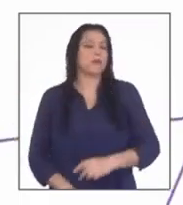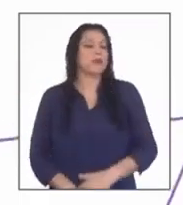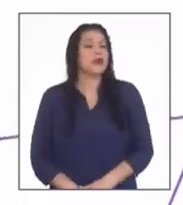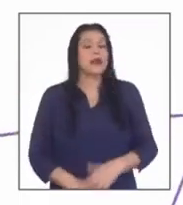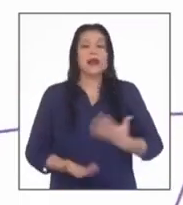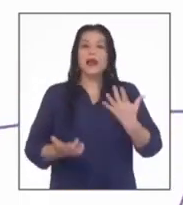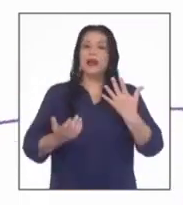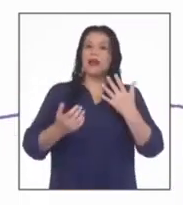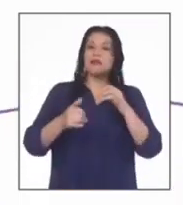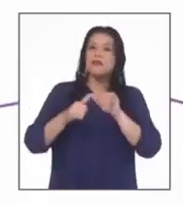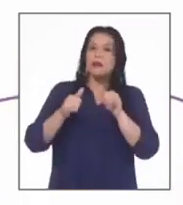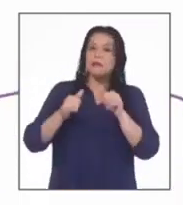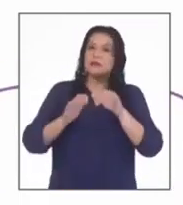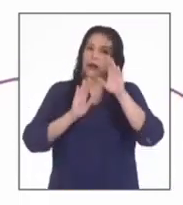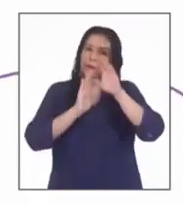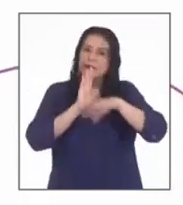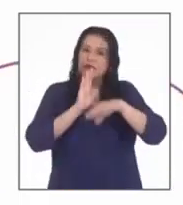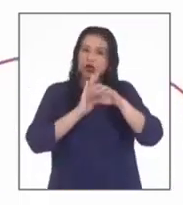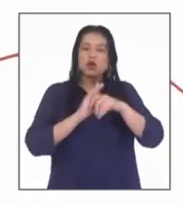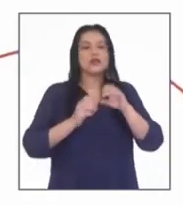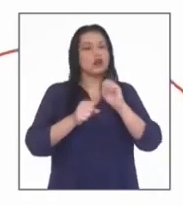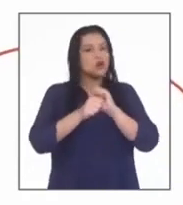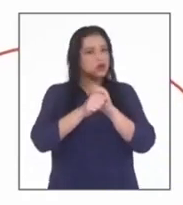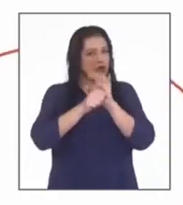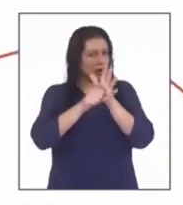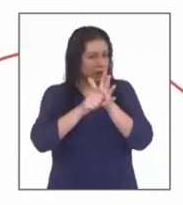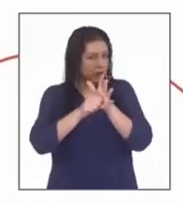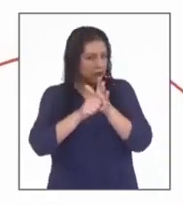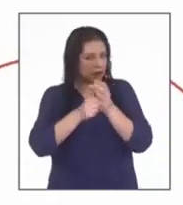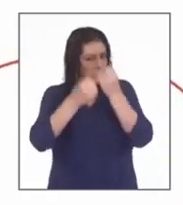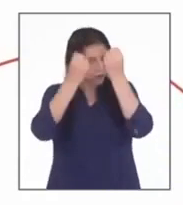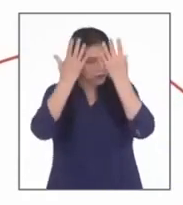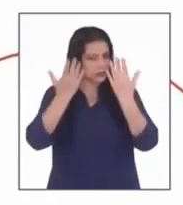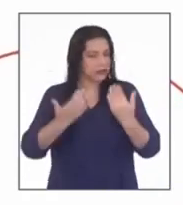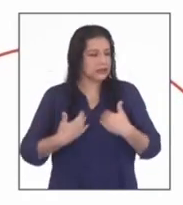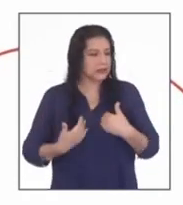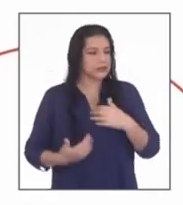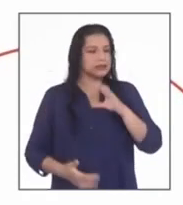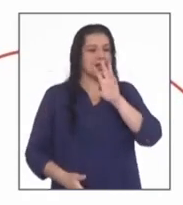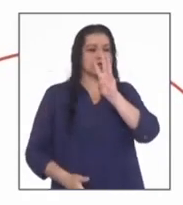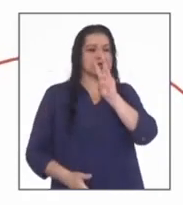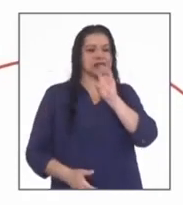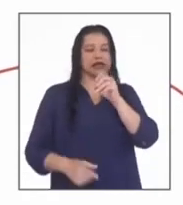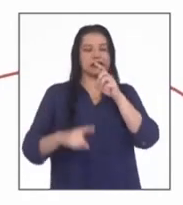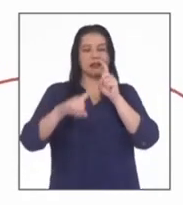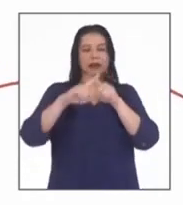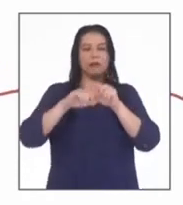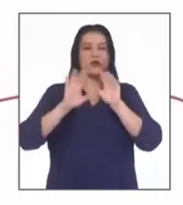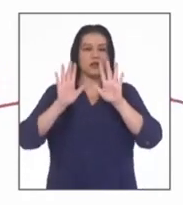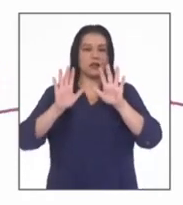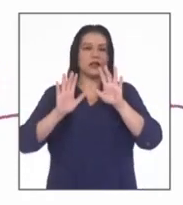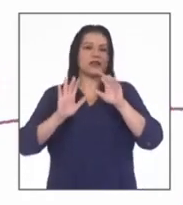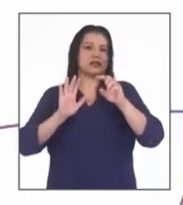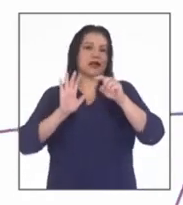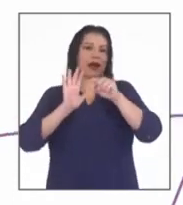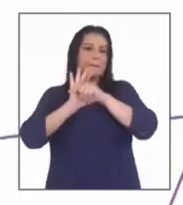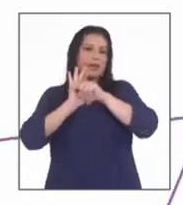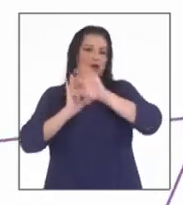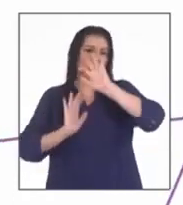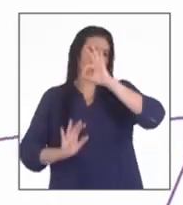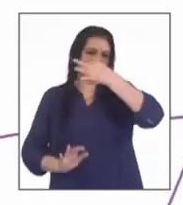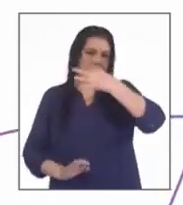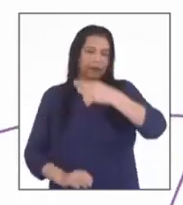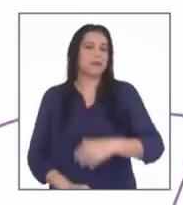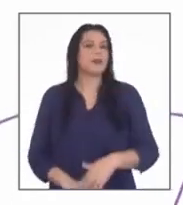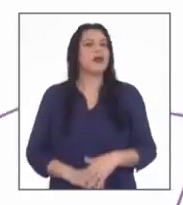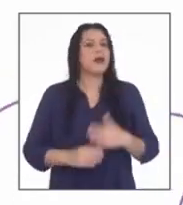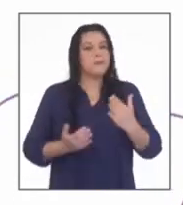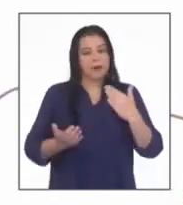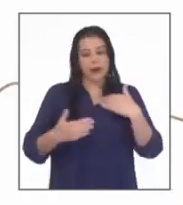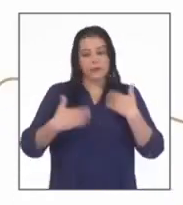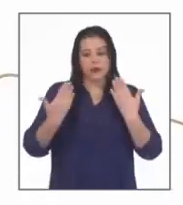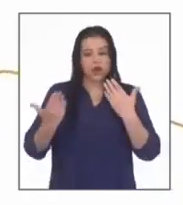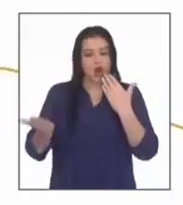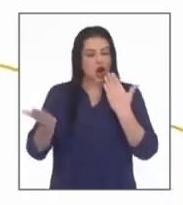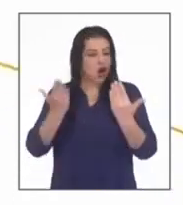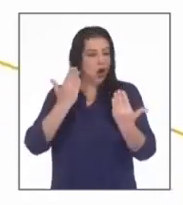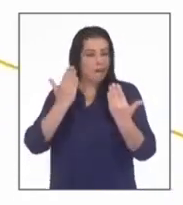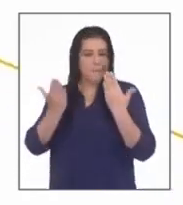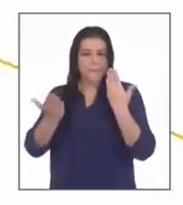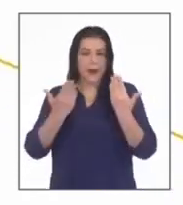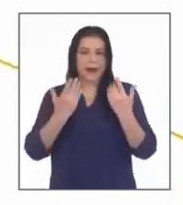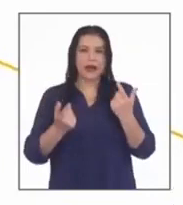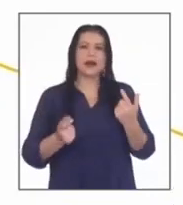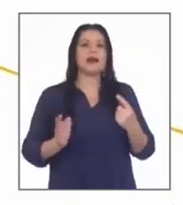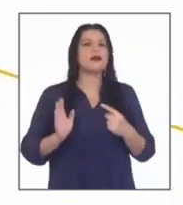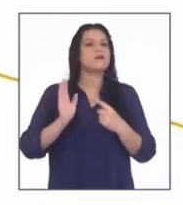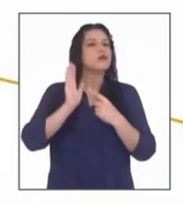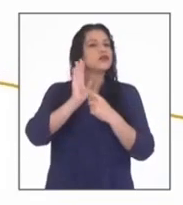diámetro menor del coronavirus, de acuerdo con los datos que tenemos, es 60 por 10 elevado a la menos 9. Para poder comparar ambas dimensiones,